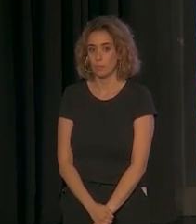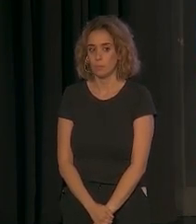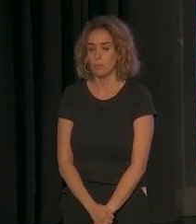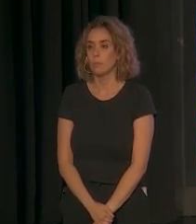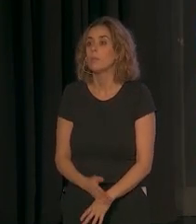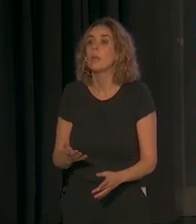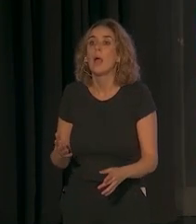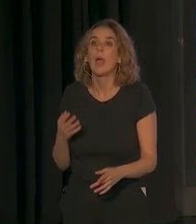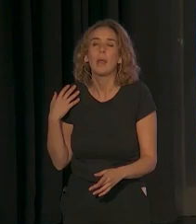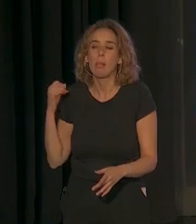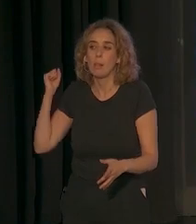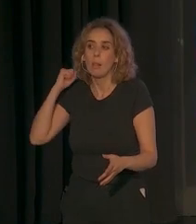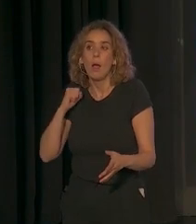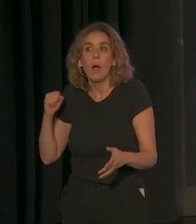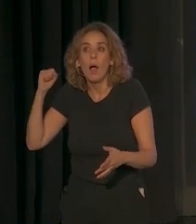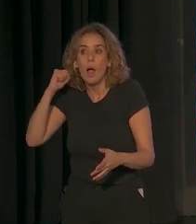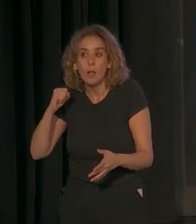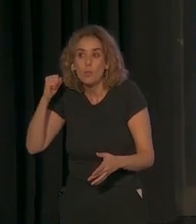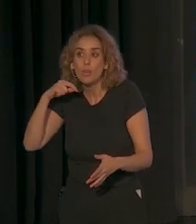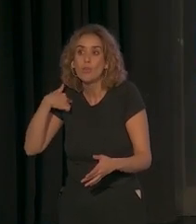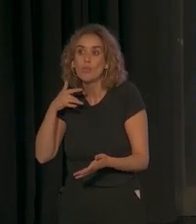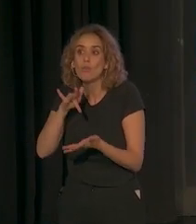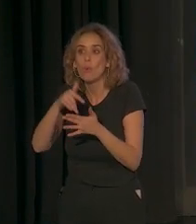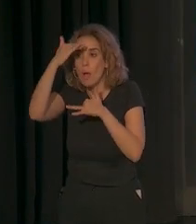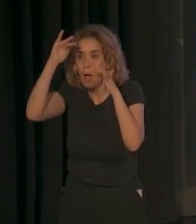Al menos en todos los años en los que estuve en atención temprana.